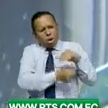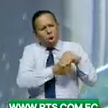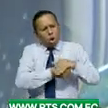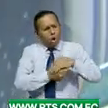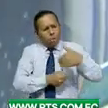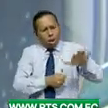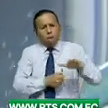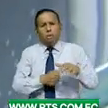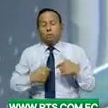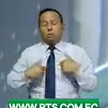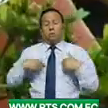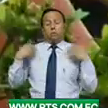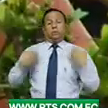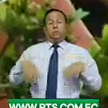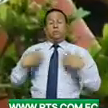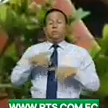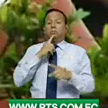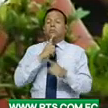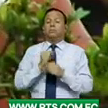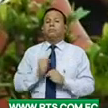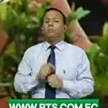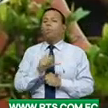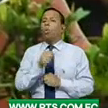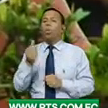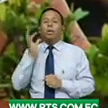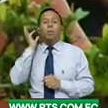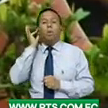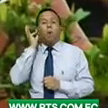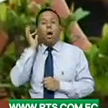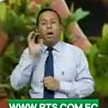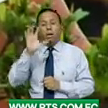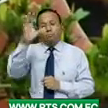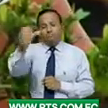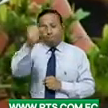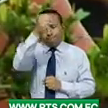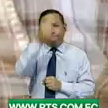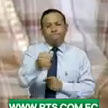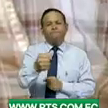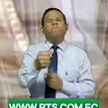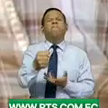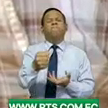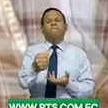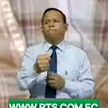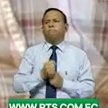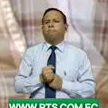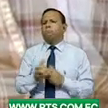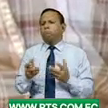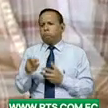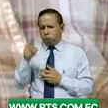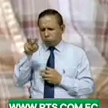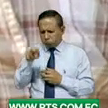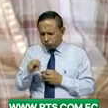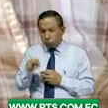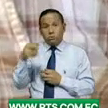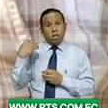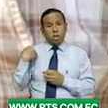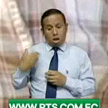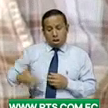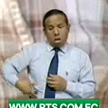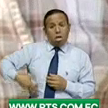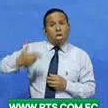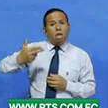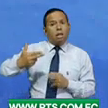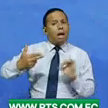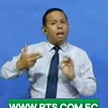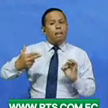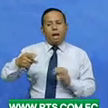problema. Asimismo, una ciudadana fue retenida en este caso, mientras que a ellos no les encontraron las armas de fuego, solo teléfonos celulares